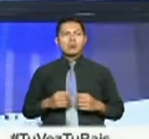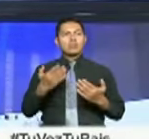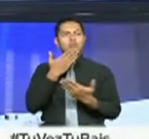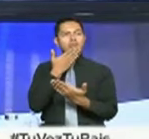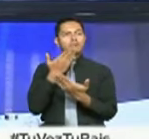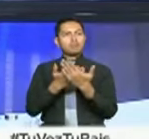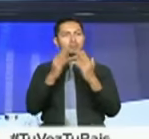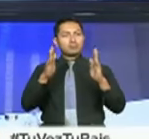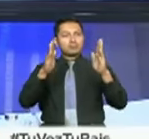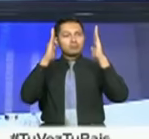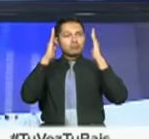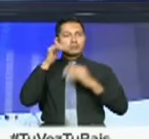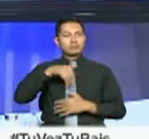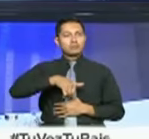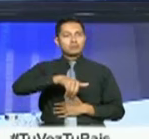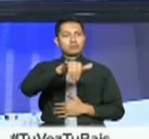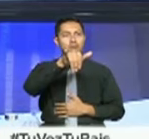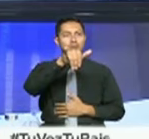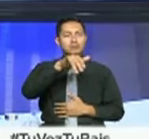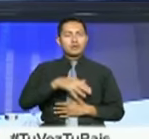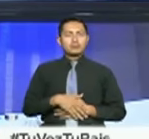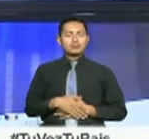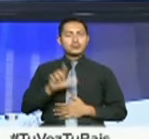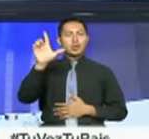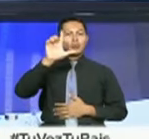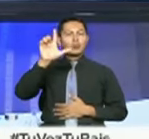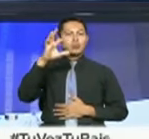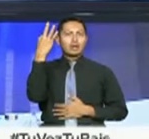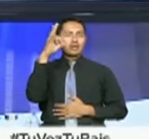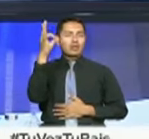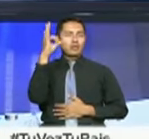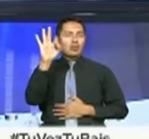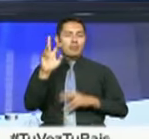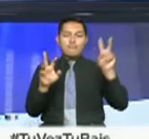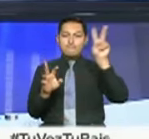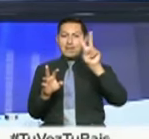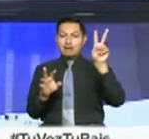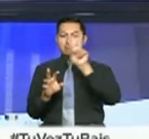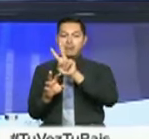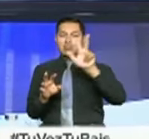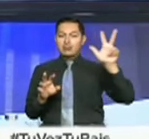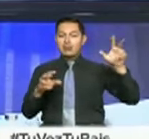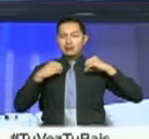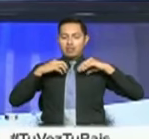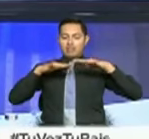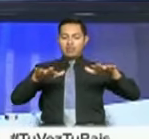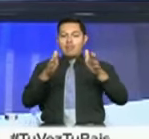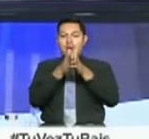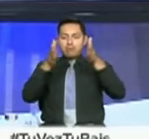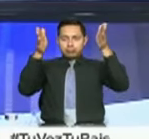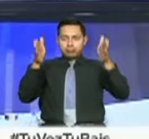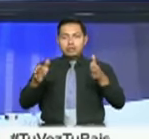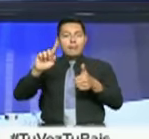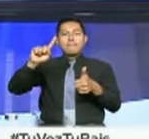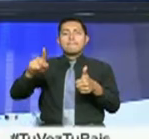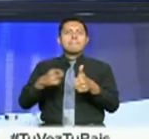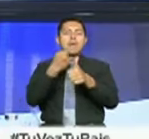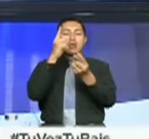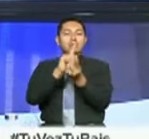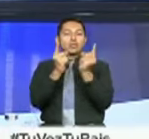Gracias por continuar con nosotros. Entre el lunes 19 y viernes 23 de septiembre se realizará el primer encuentro Minero